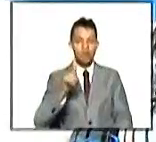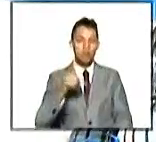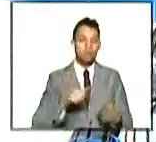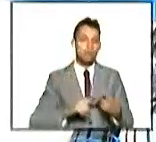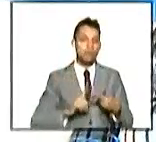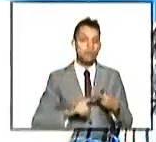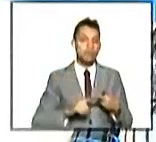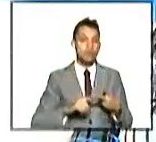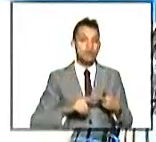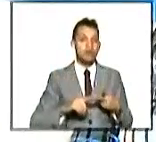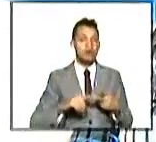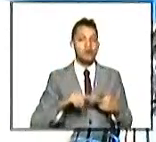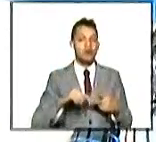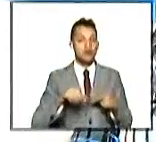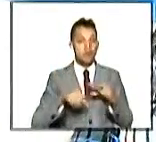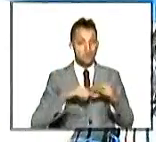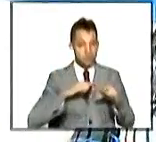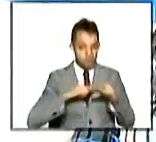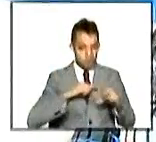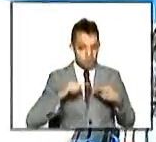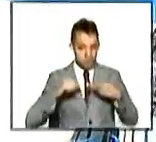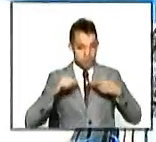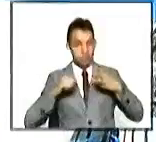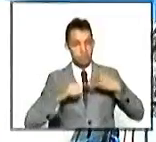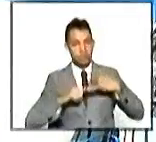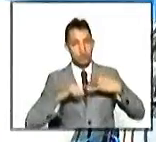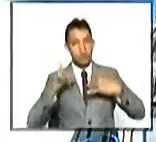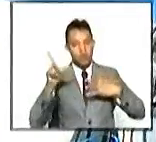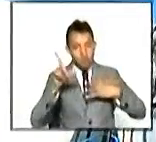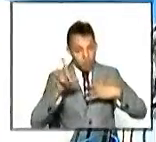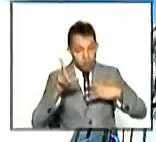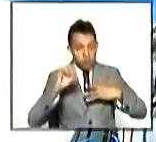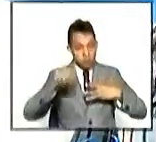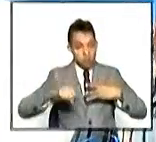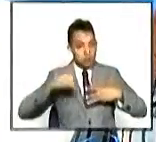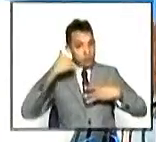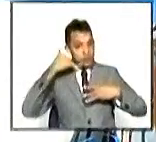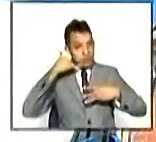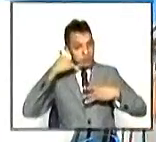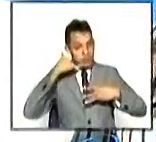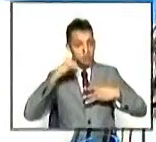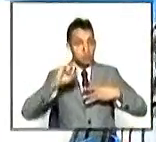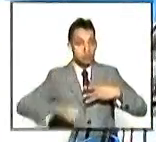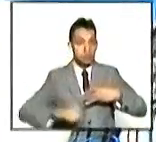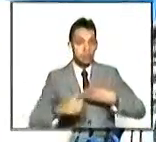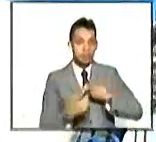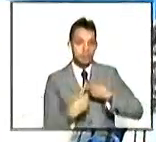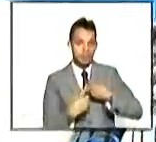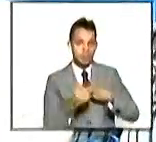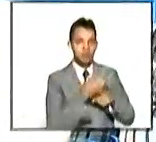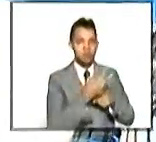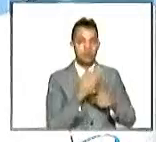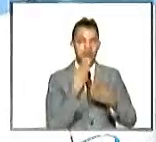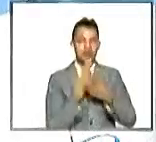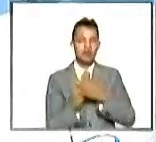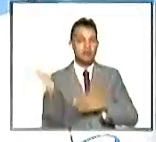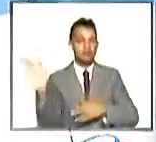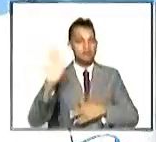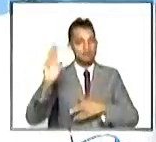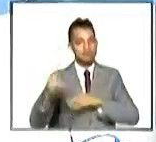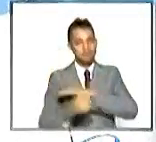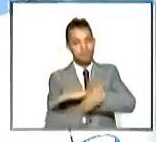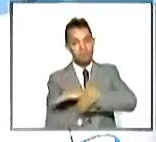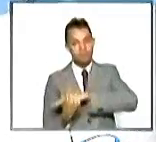@conexionvital1, y el lunes estaremos aquí también compartiendo un poquito de llamadas, un poquito de correo electrónico, un poquito de Twitter. Hasta luego, doctor Jorge Enrique, muchas